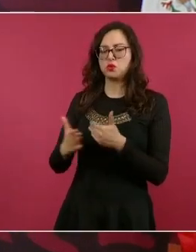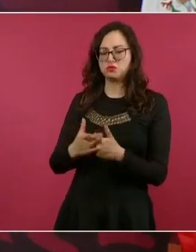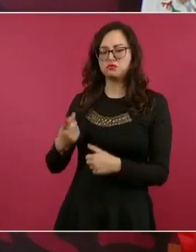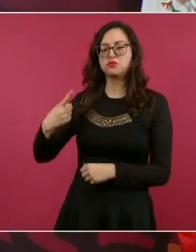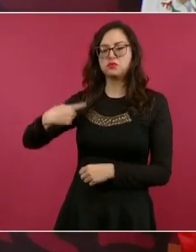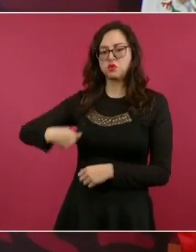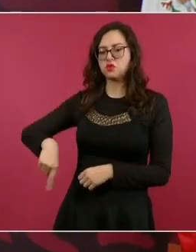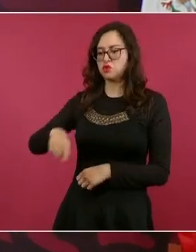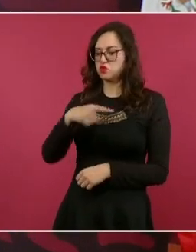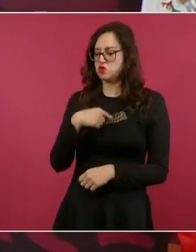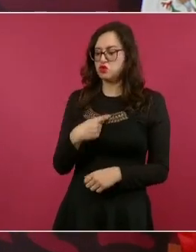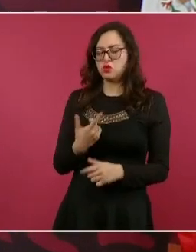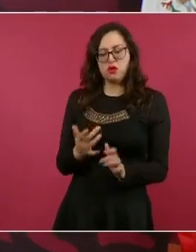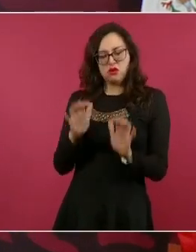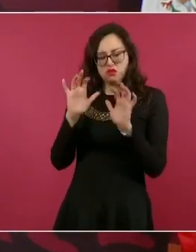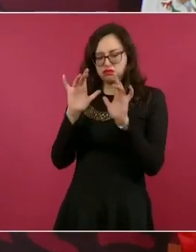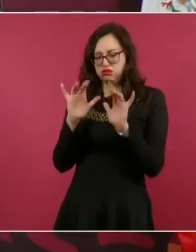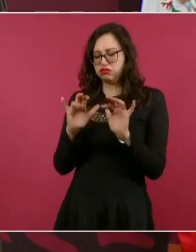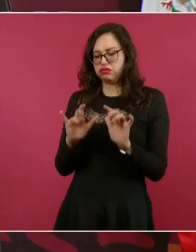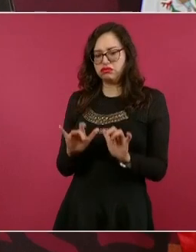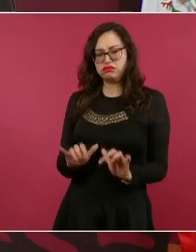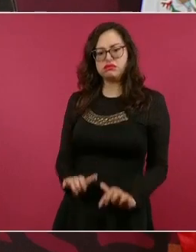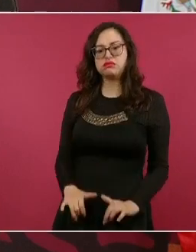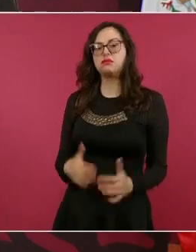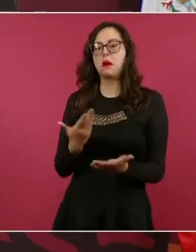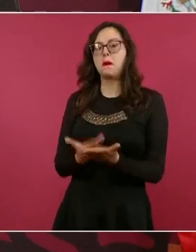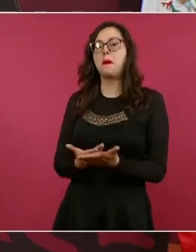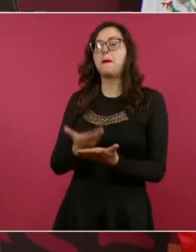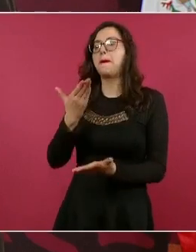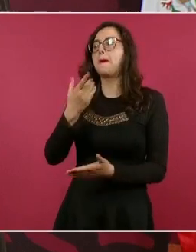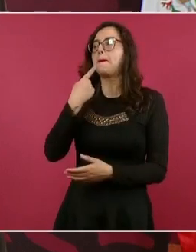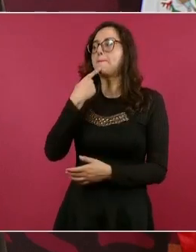presentar nuestra denuncia en